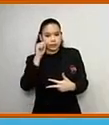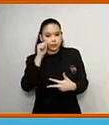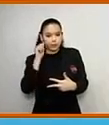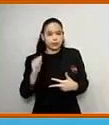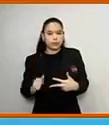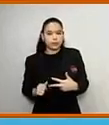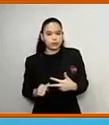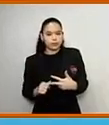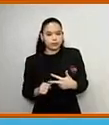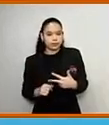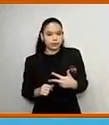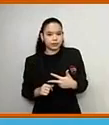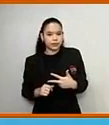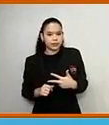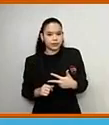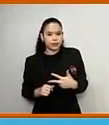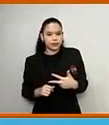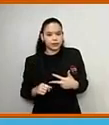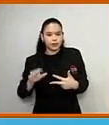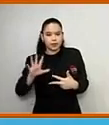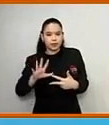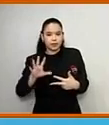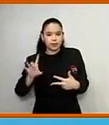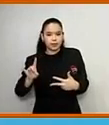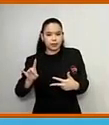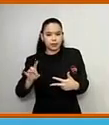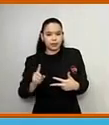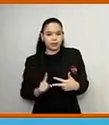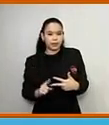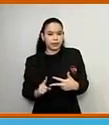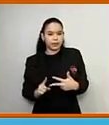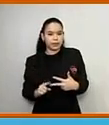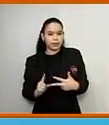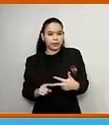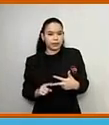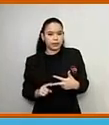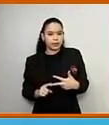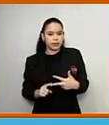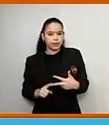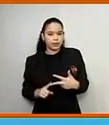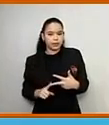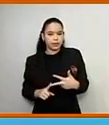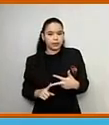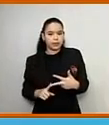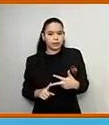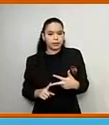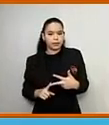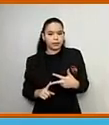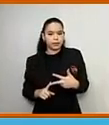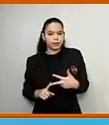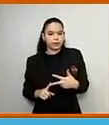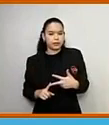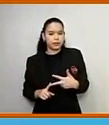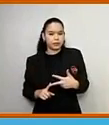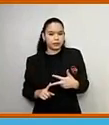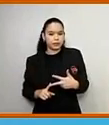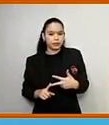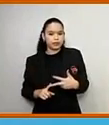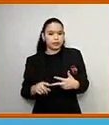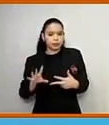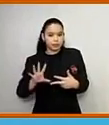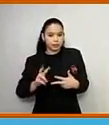Atentos. Y este es el 58, tercer y decisivo número. Y este es